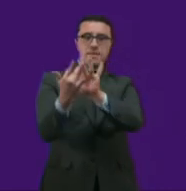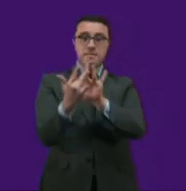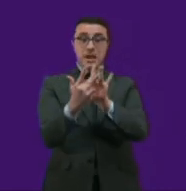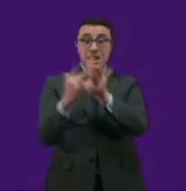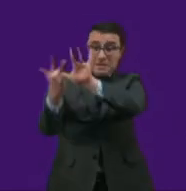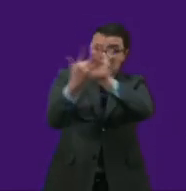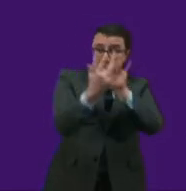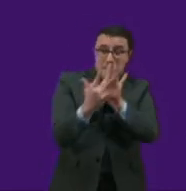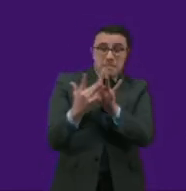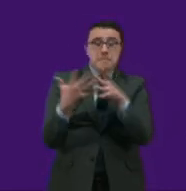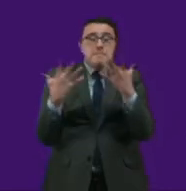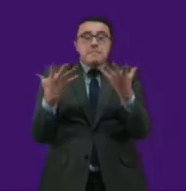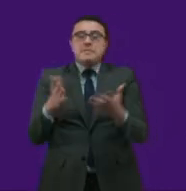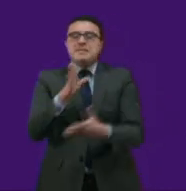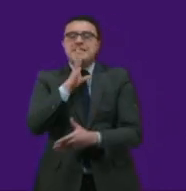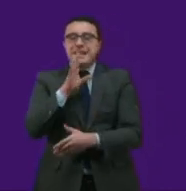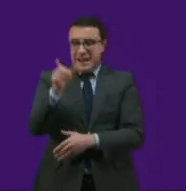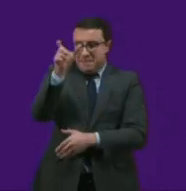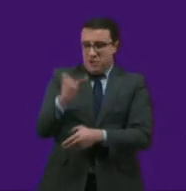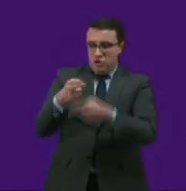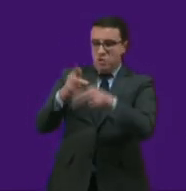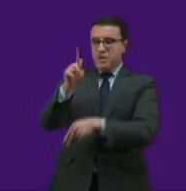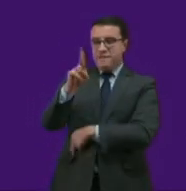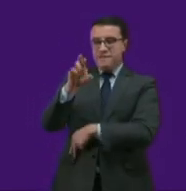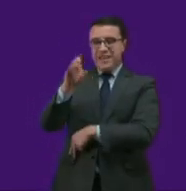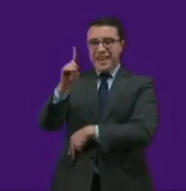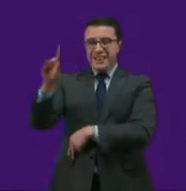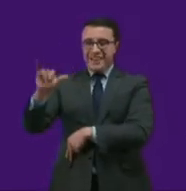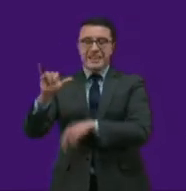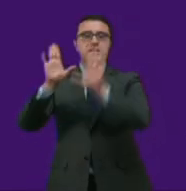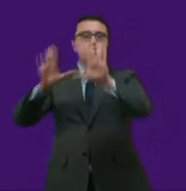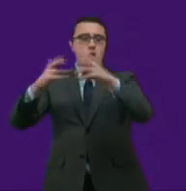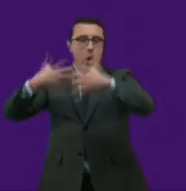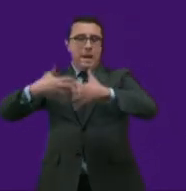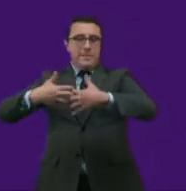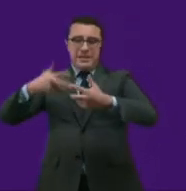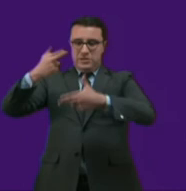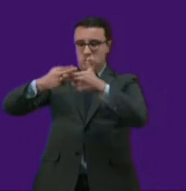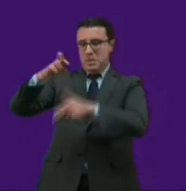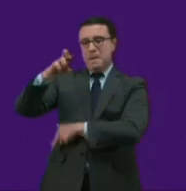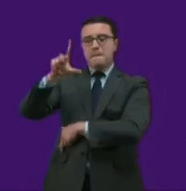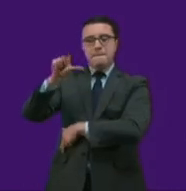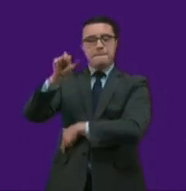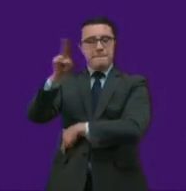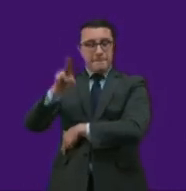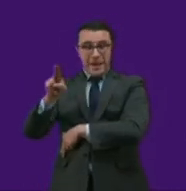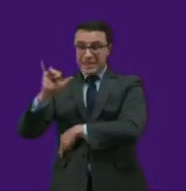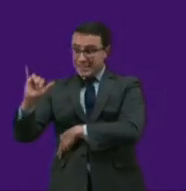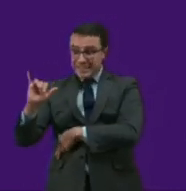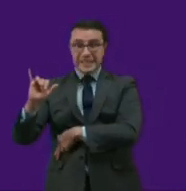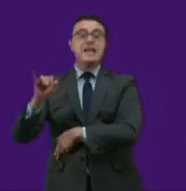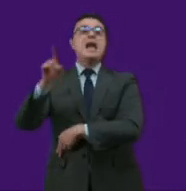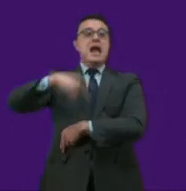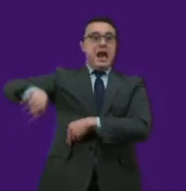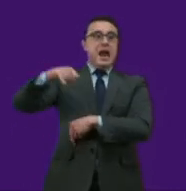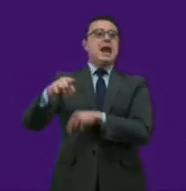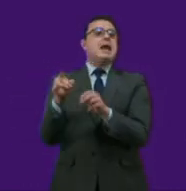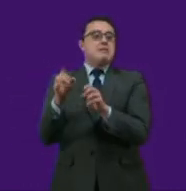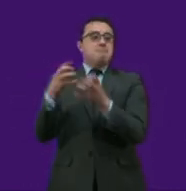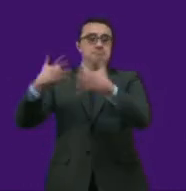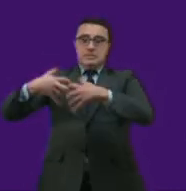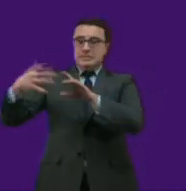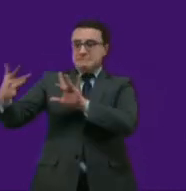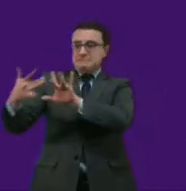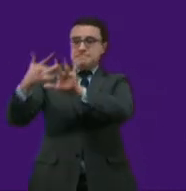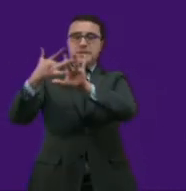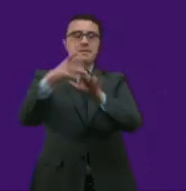es Freddy Vega, de Platzi, que traten de conectarlo, porque los va a conectar con alguien que les ayude. Entonces, la